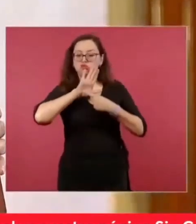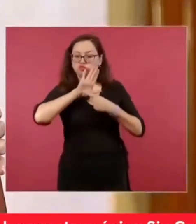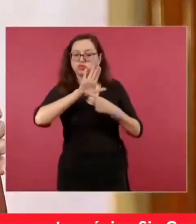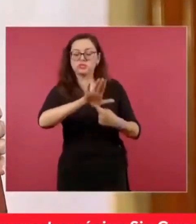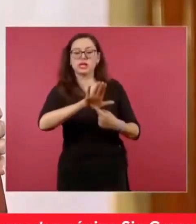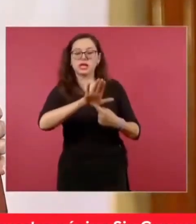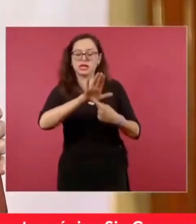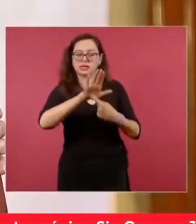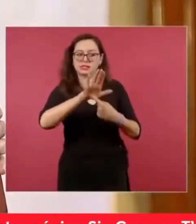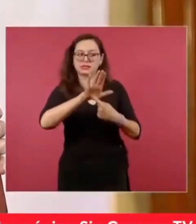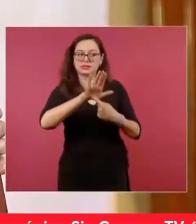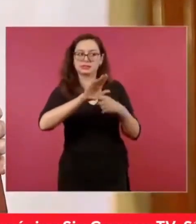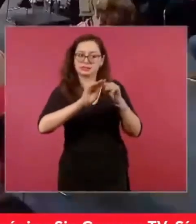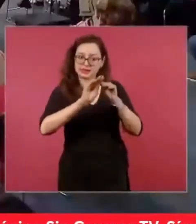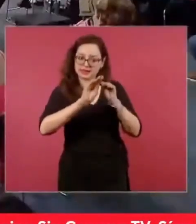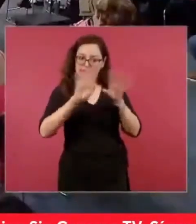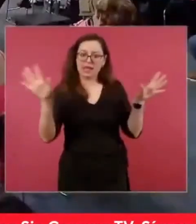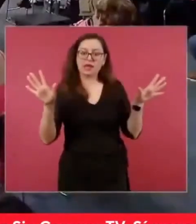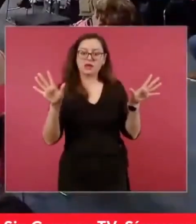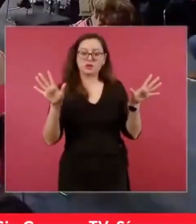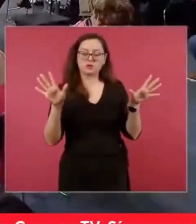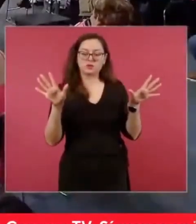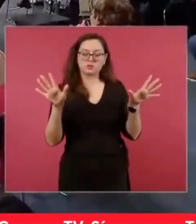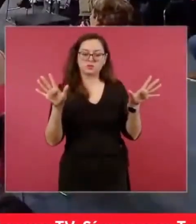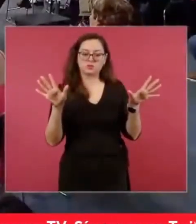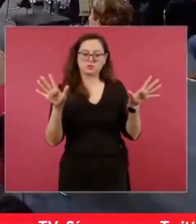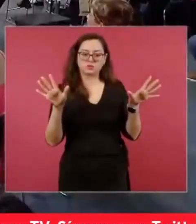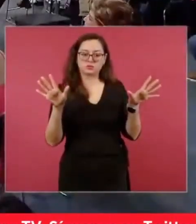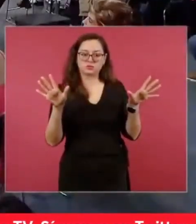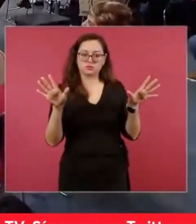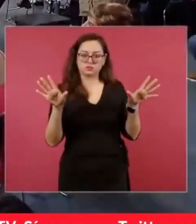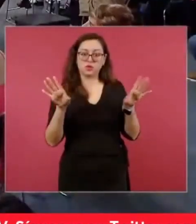muy buenos cuando